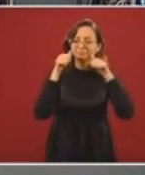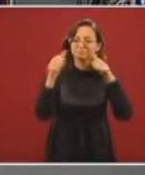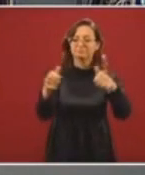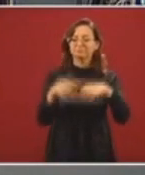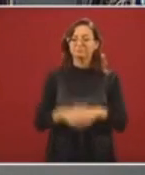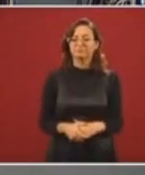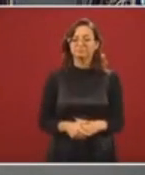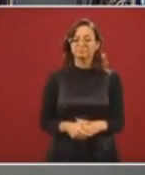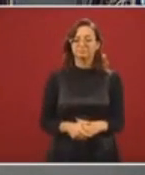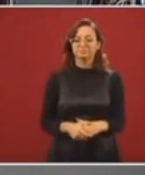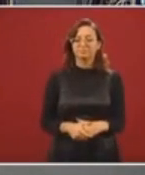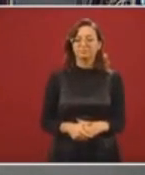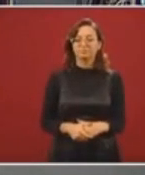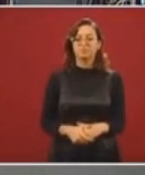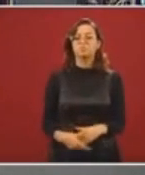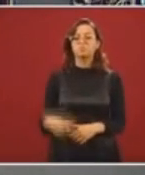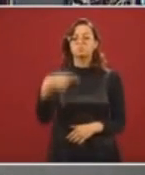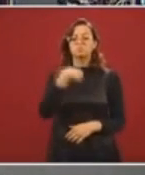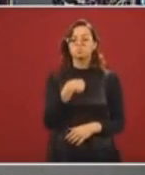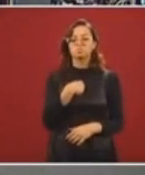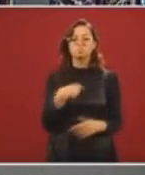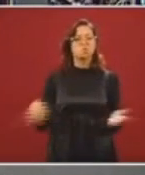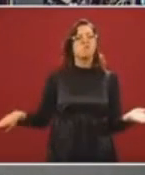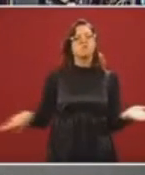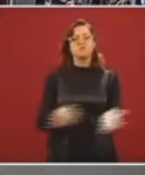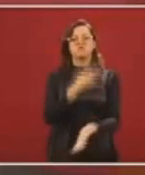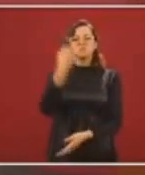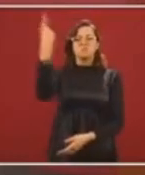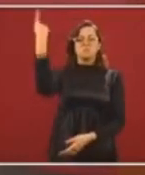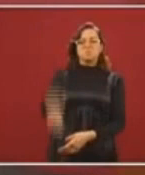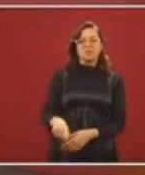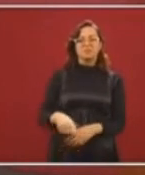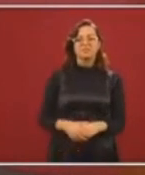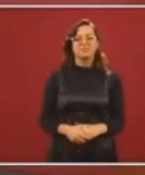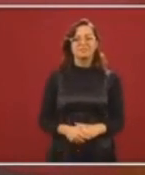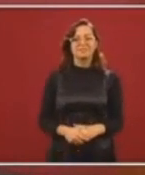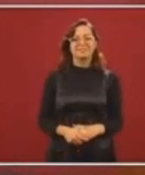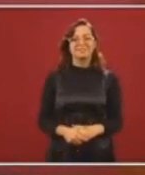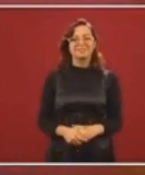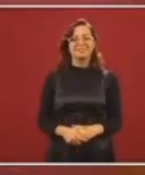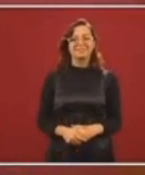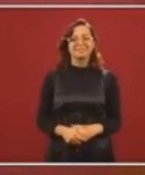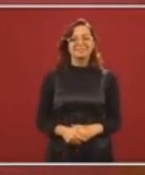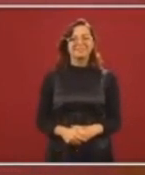No les voy a decir, he decretado, como lo hacen en otras partes. ¿Sí?